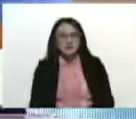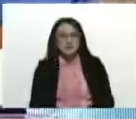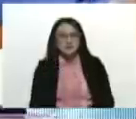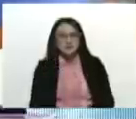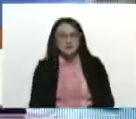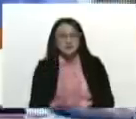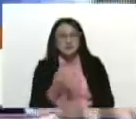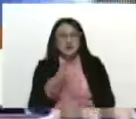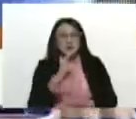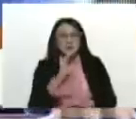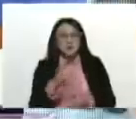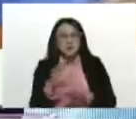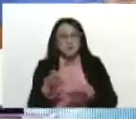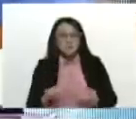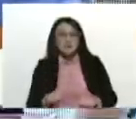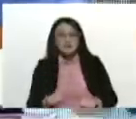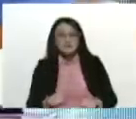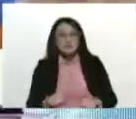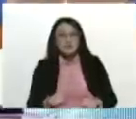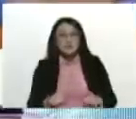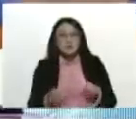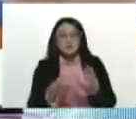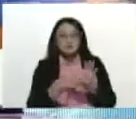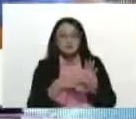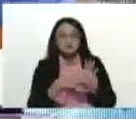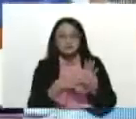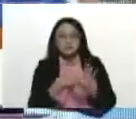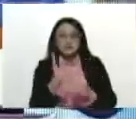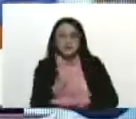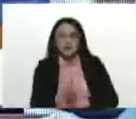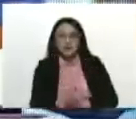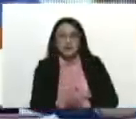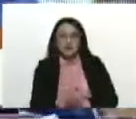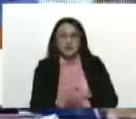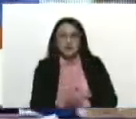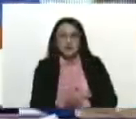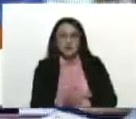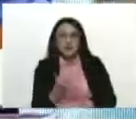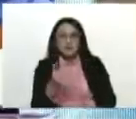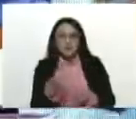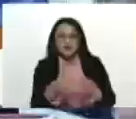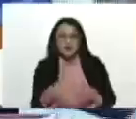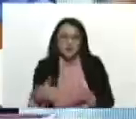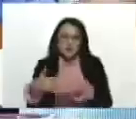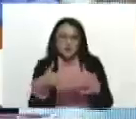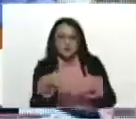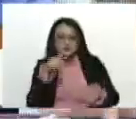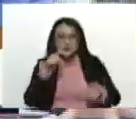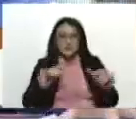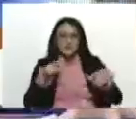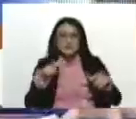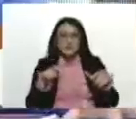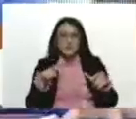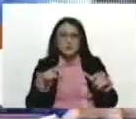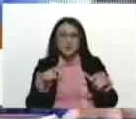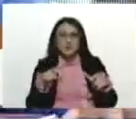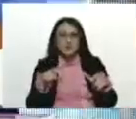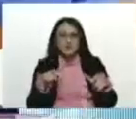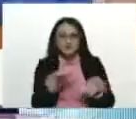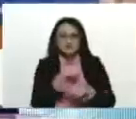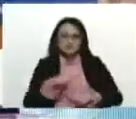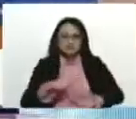fue respondida la invasión declararon están condenados había estadounidenses allí mercenarios norteamericanos